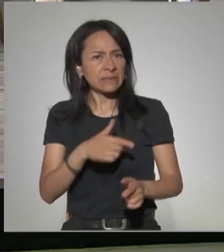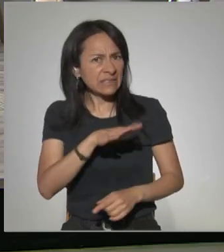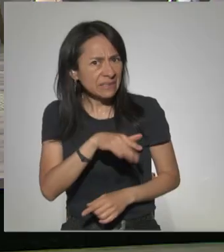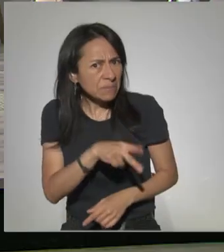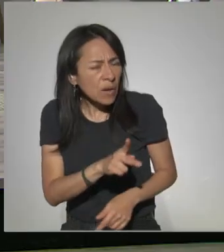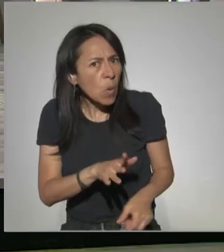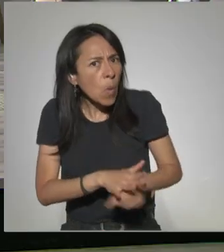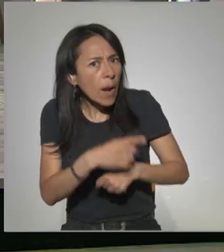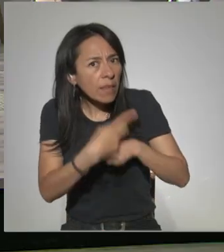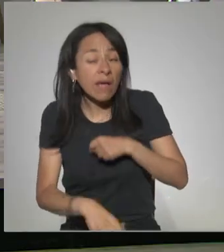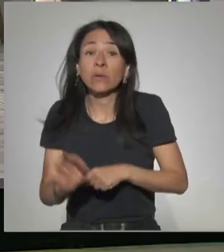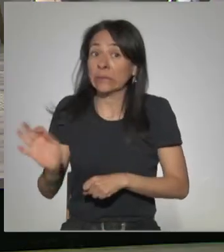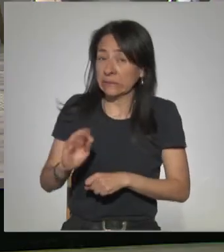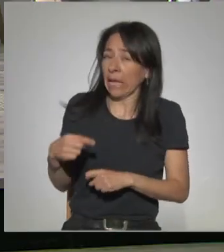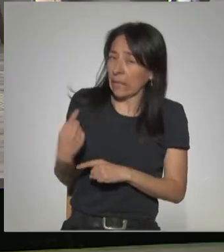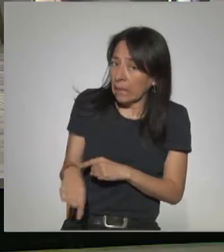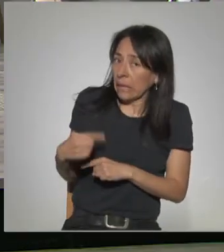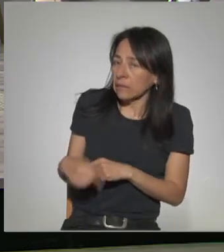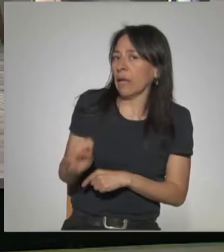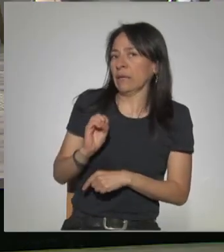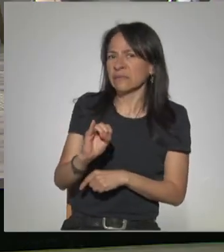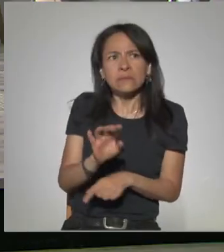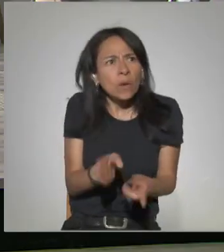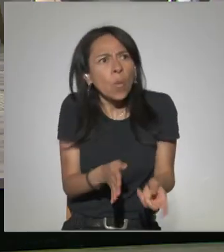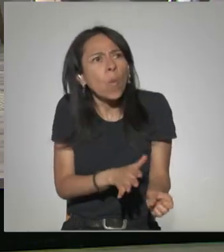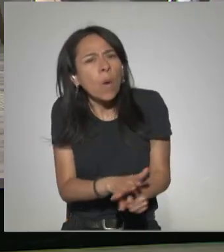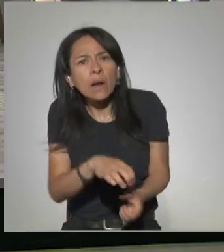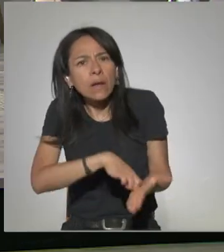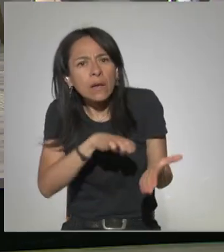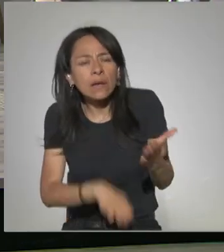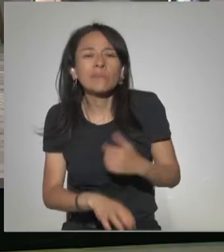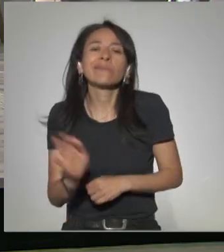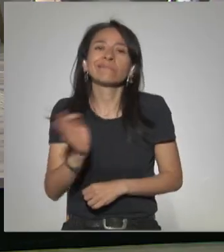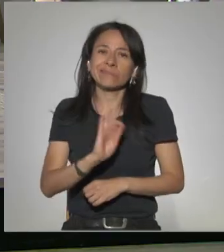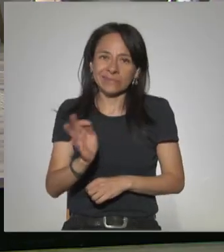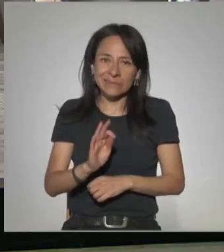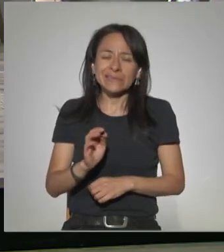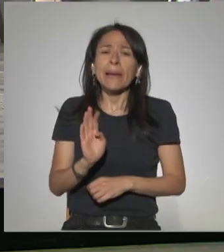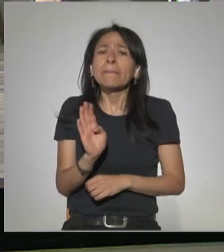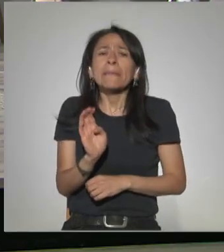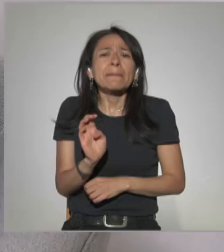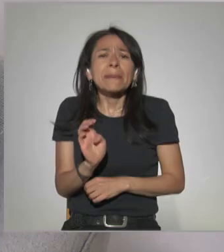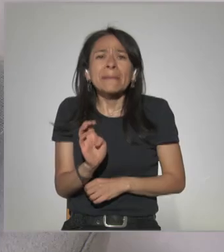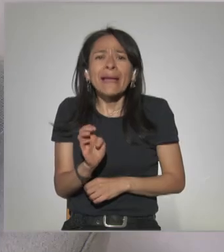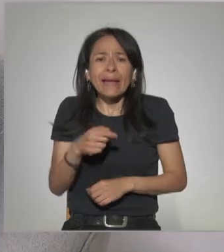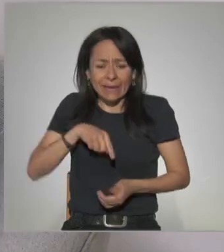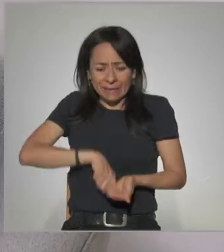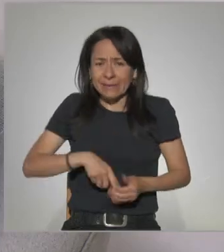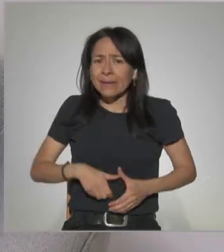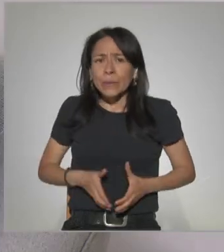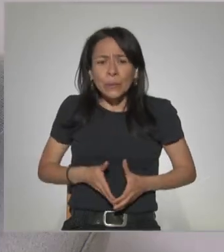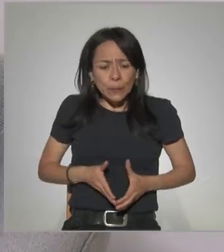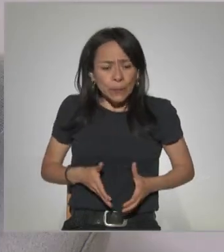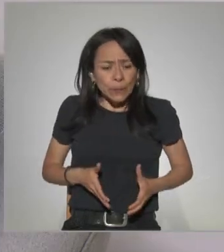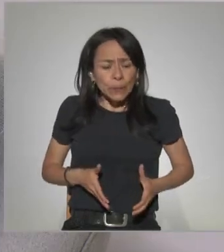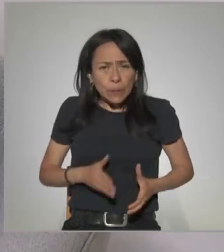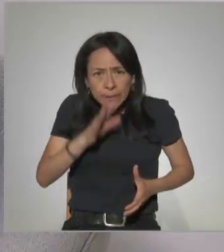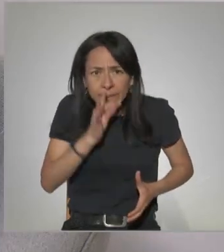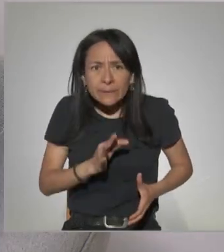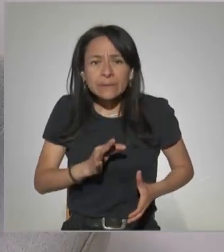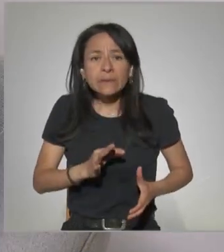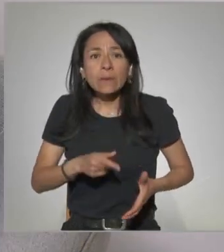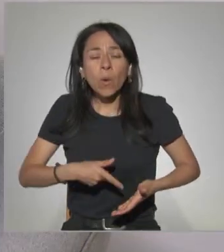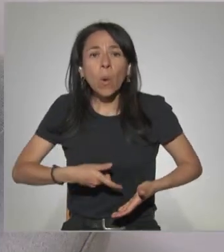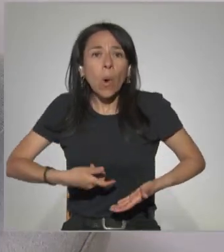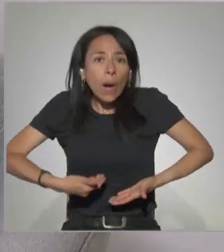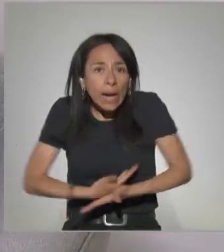¿Qué daño hace? Por ejemplo, puede causar restricciones en el crecimiento de bebito en útero, parto prematuro. A